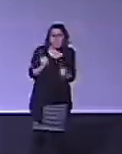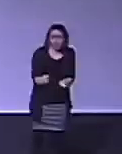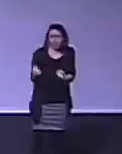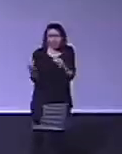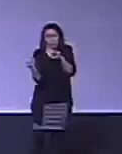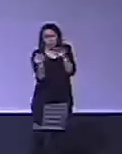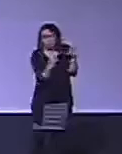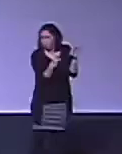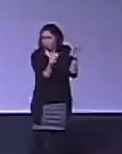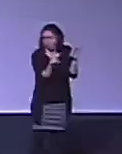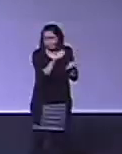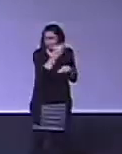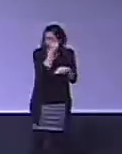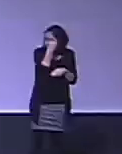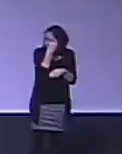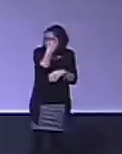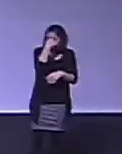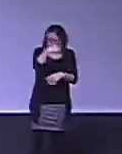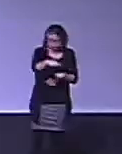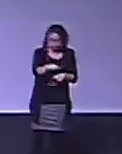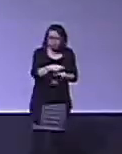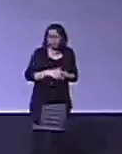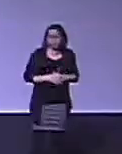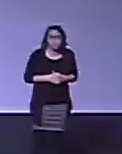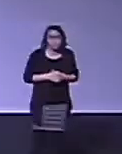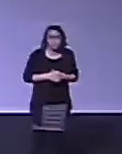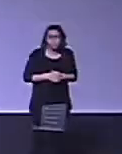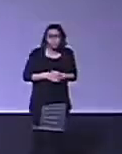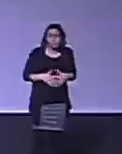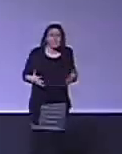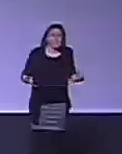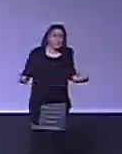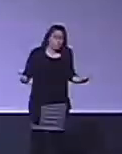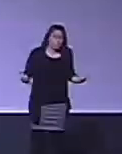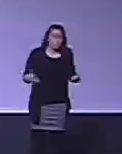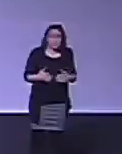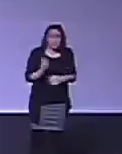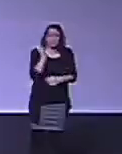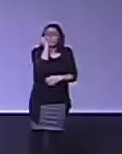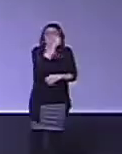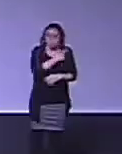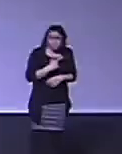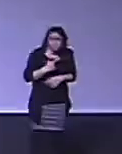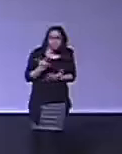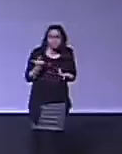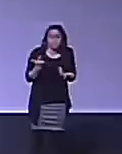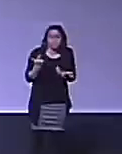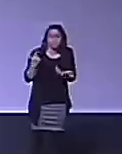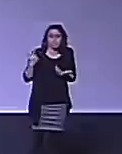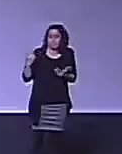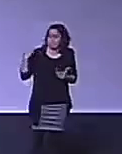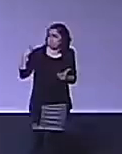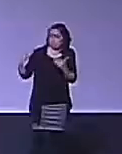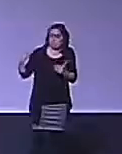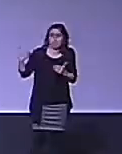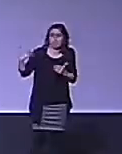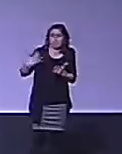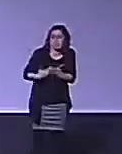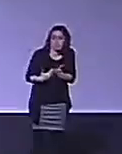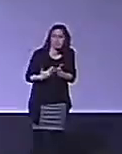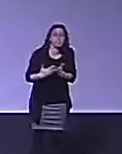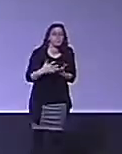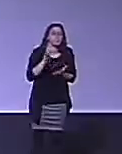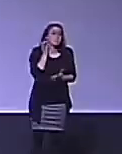jarri eta nik uste dut zorionez, azken boladan, emakumeen kirolak, emakumeen berdintasunaren